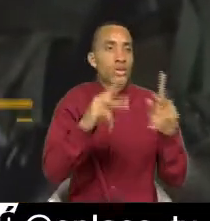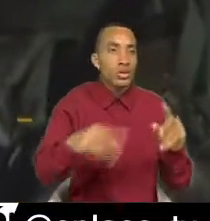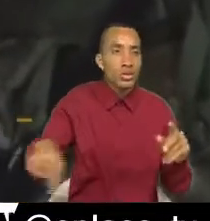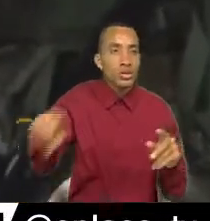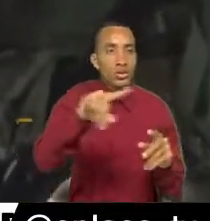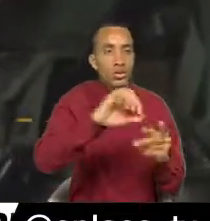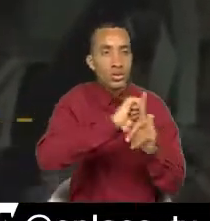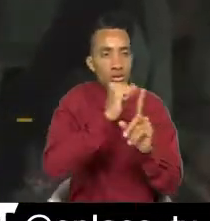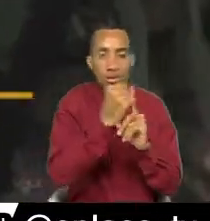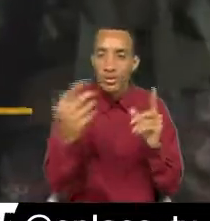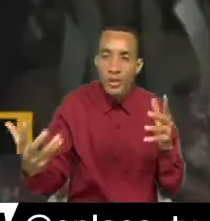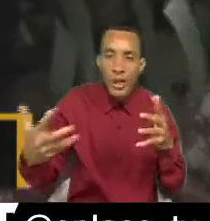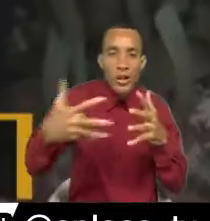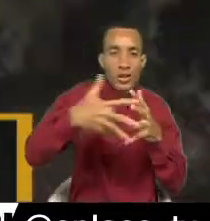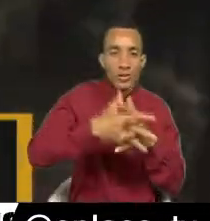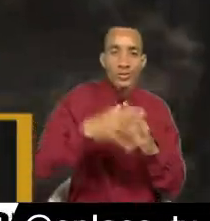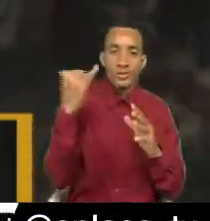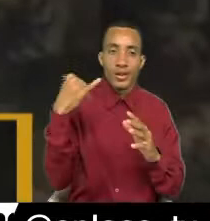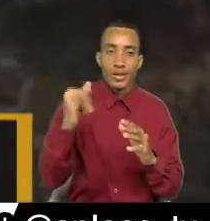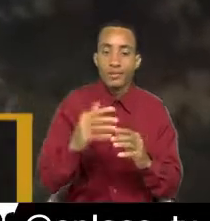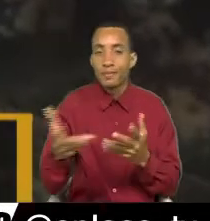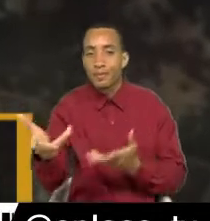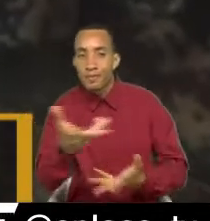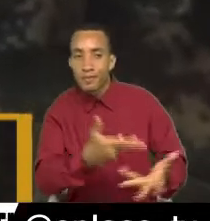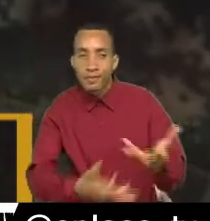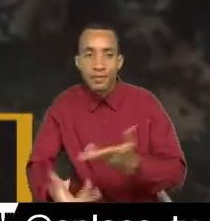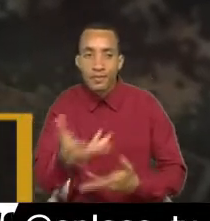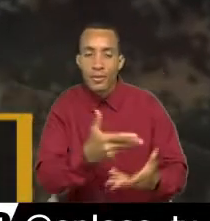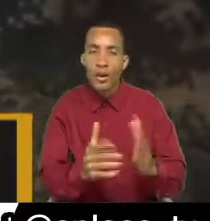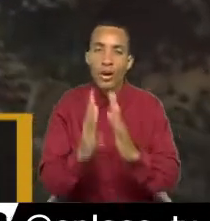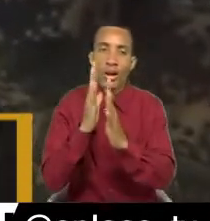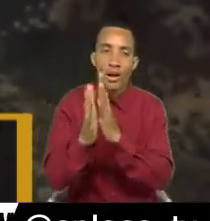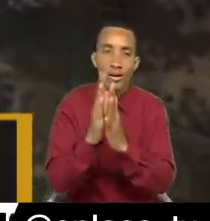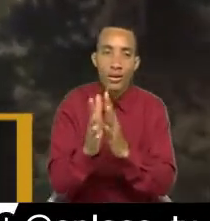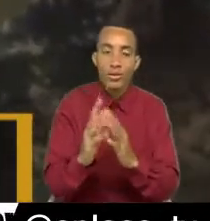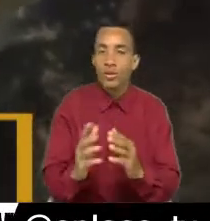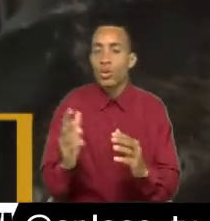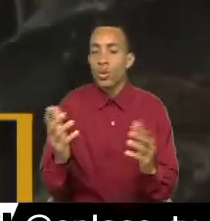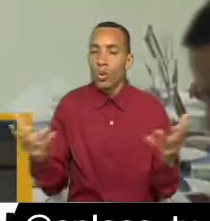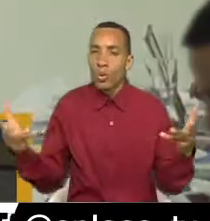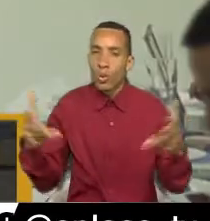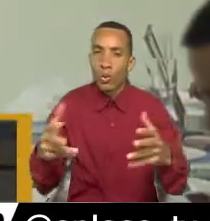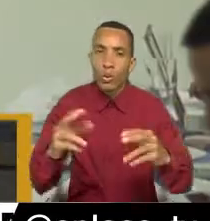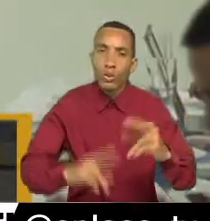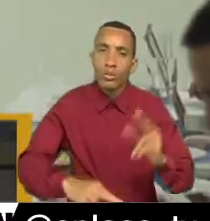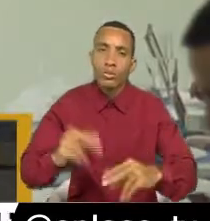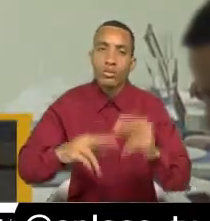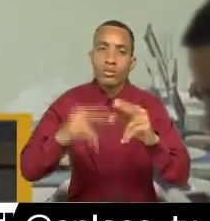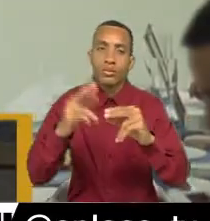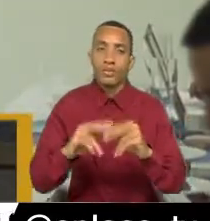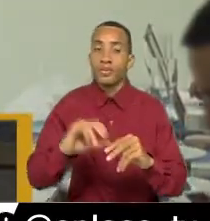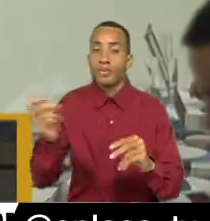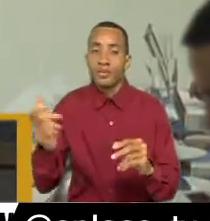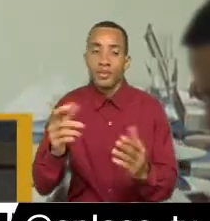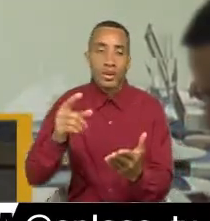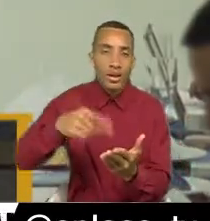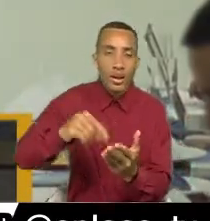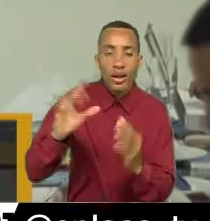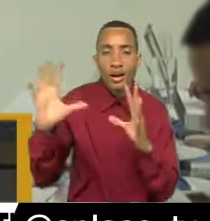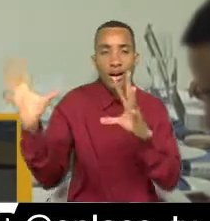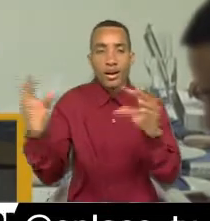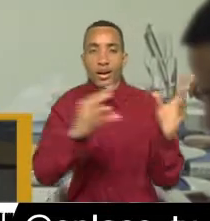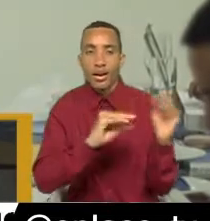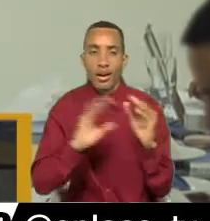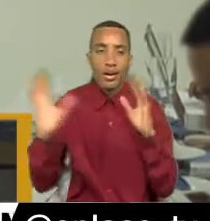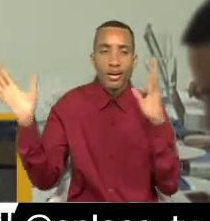para este proceso, además de socializar los beneficios de participar en la construcción de paz, fueron los temas tratados en el conversatorio donde